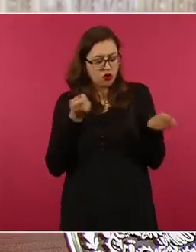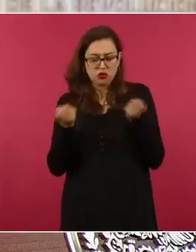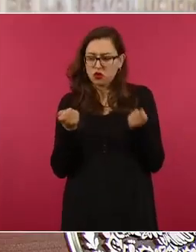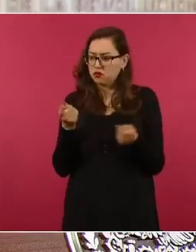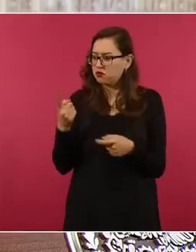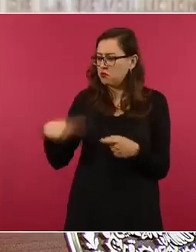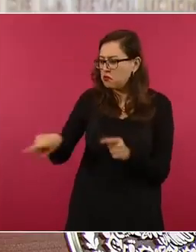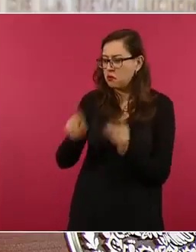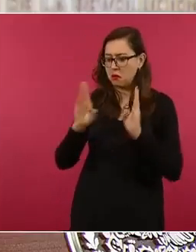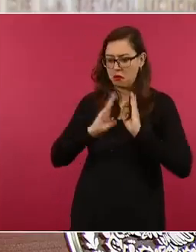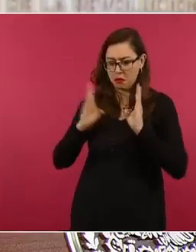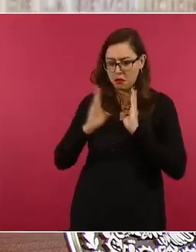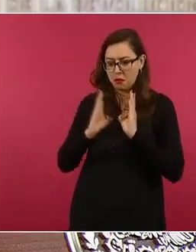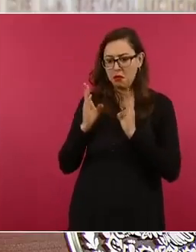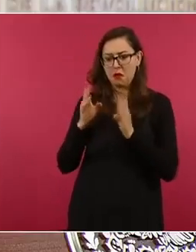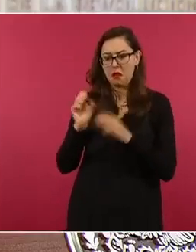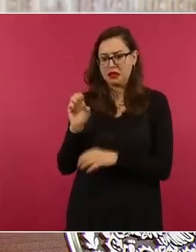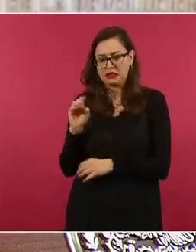No tenían